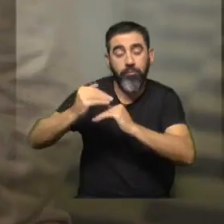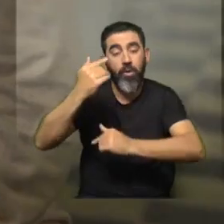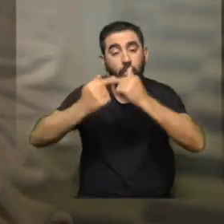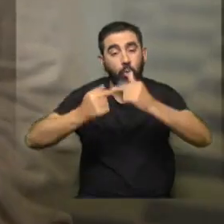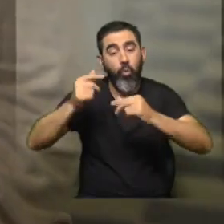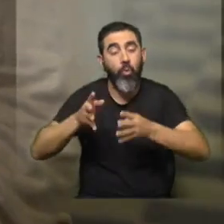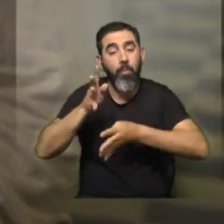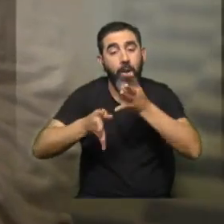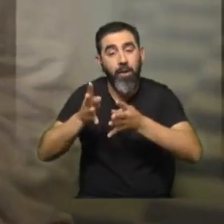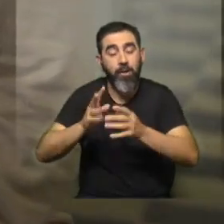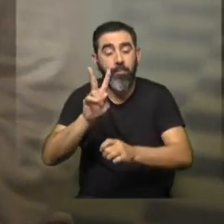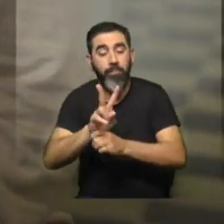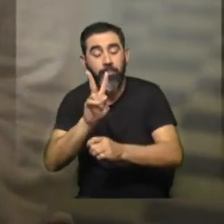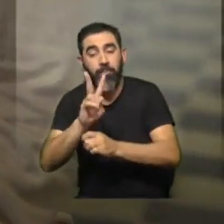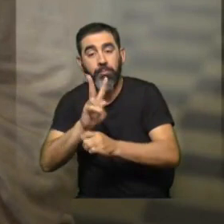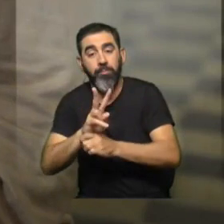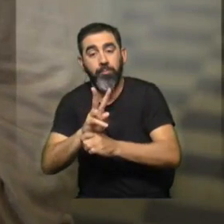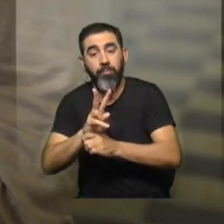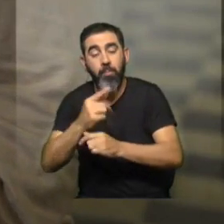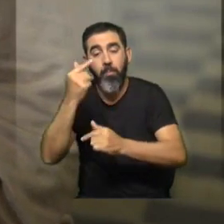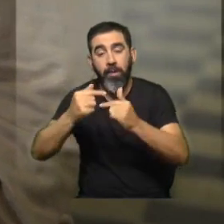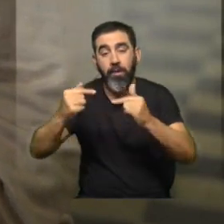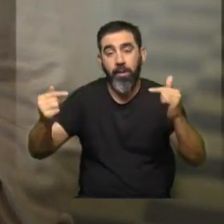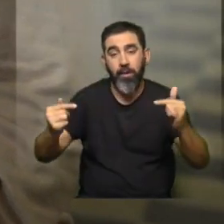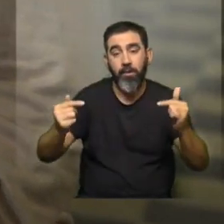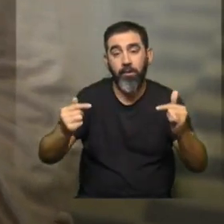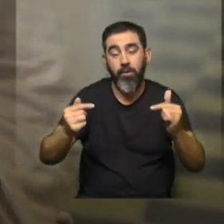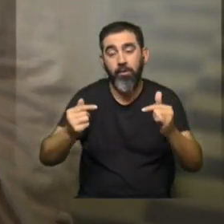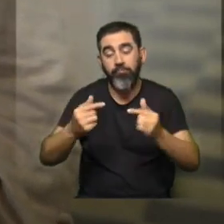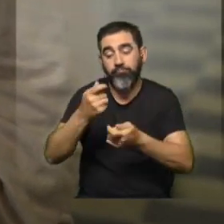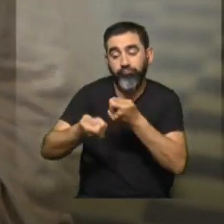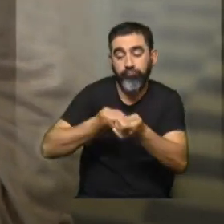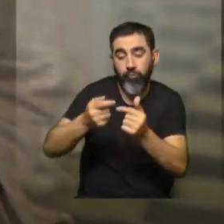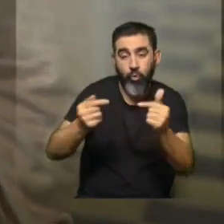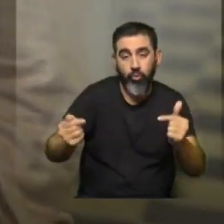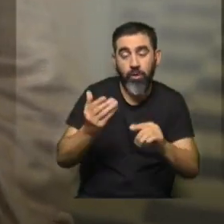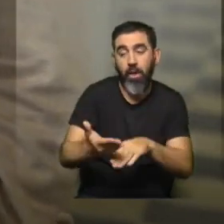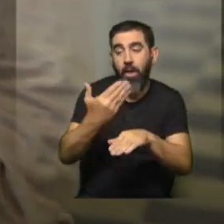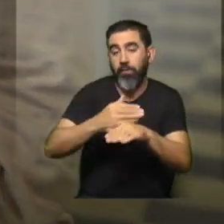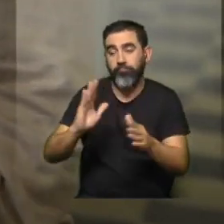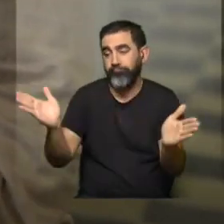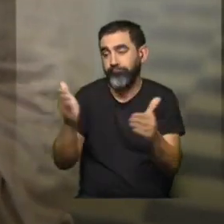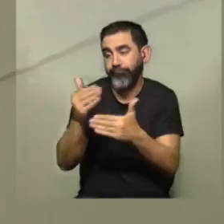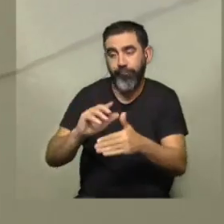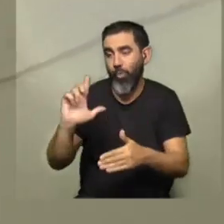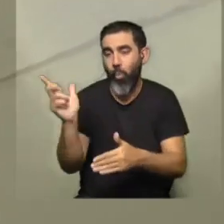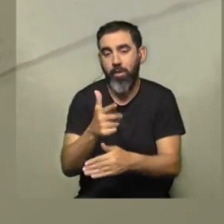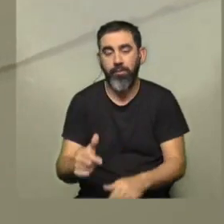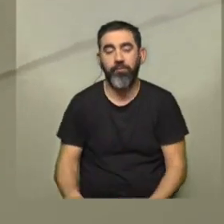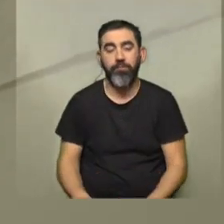que te permiten medir los materiales o saber las composiciones que antes no los teníamos.